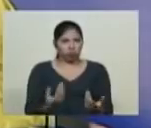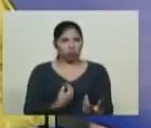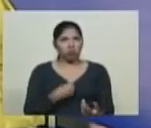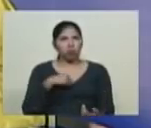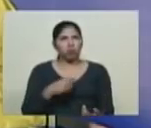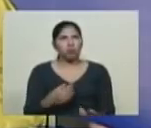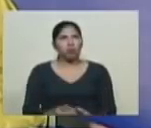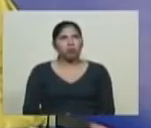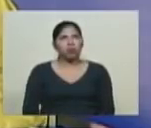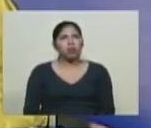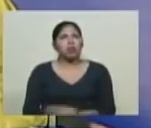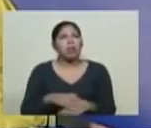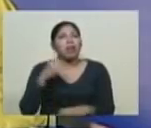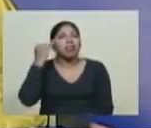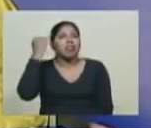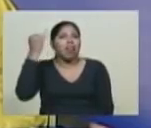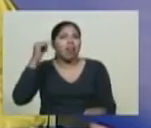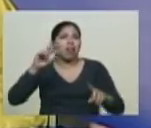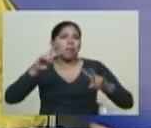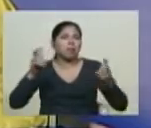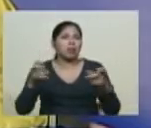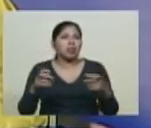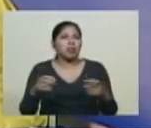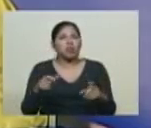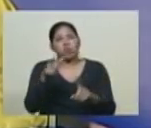Es un concepto inhumano,